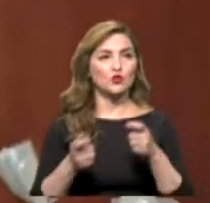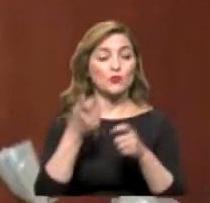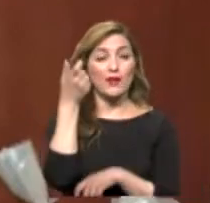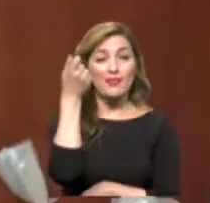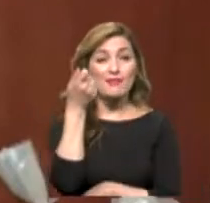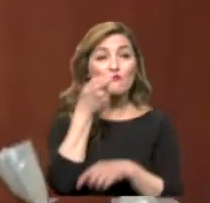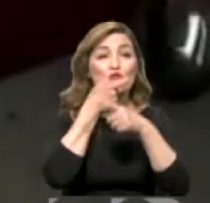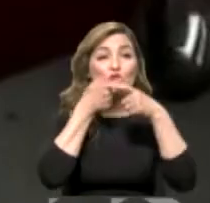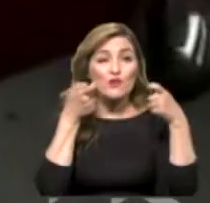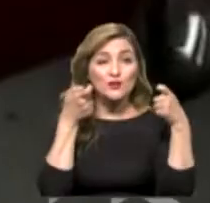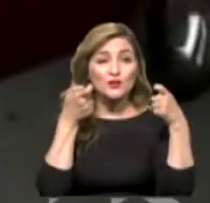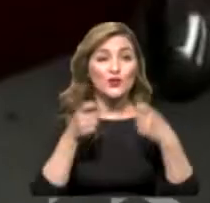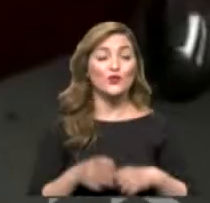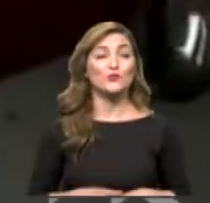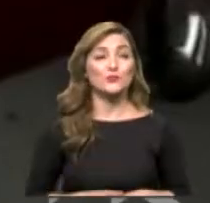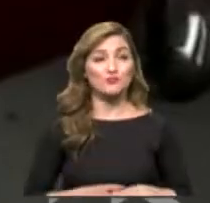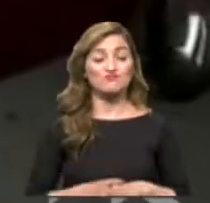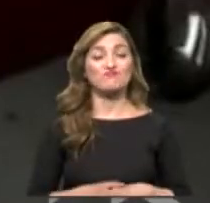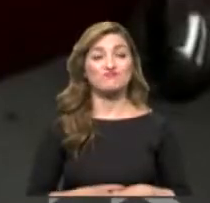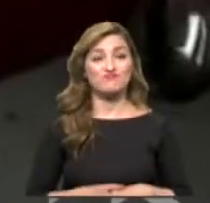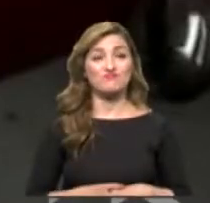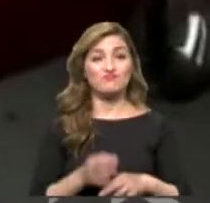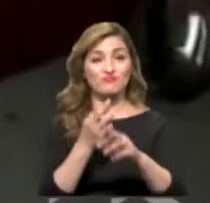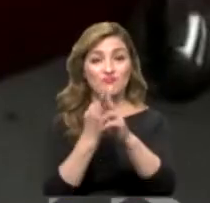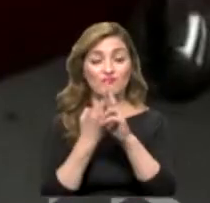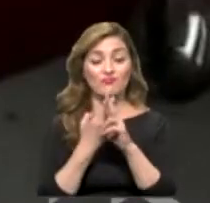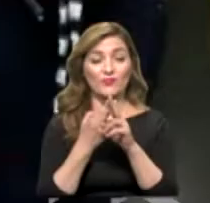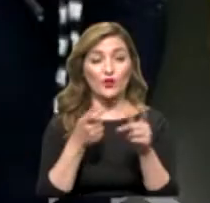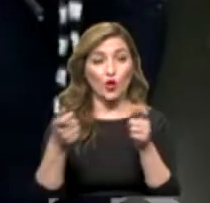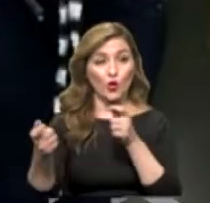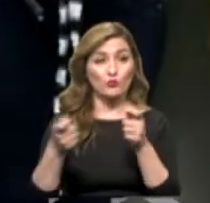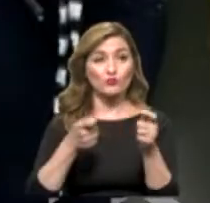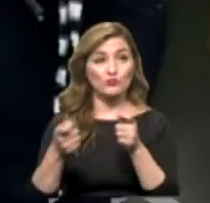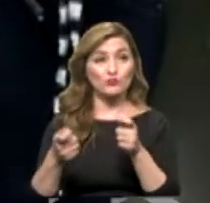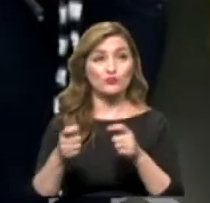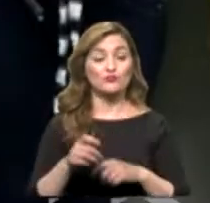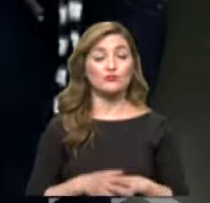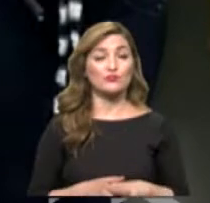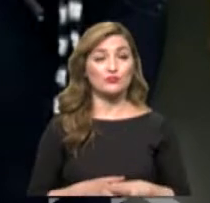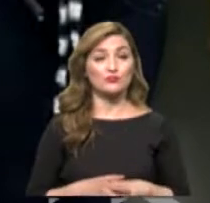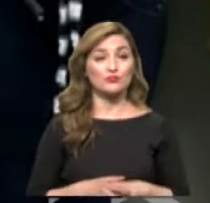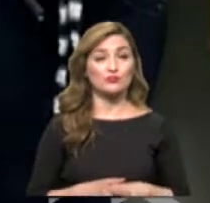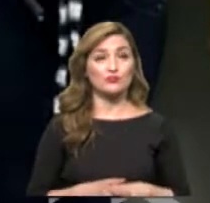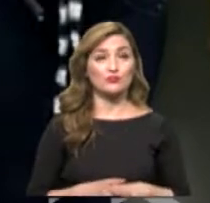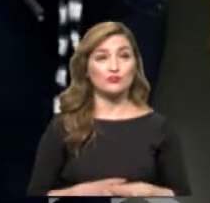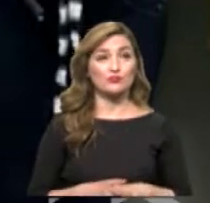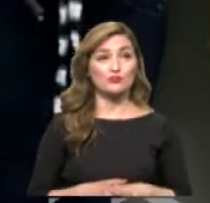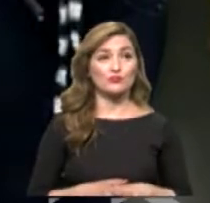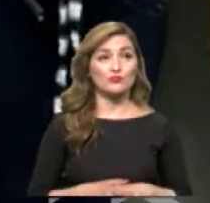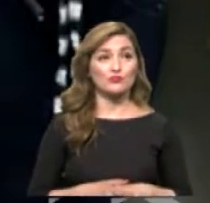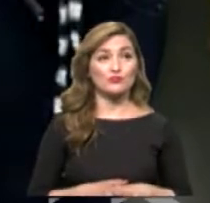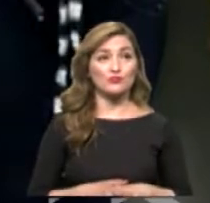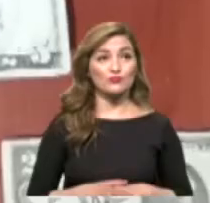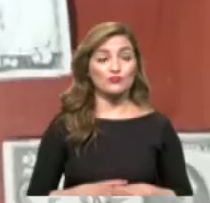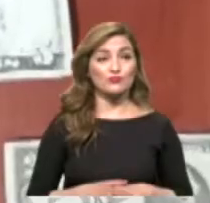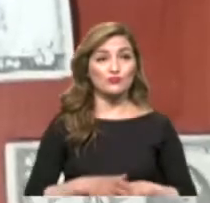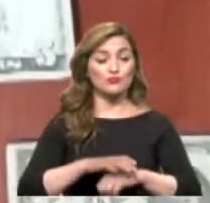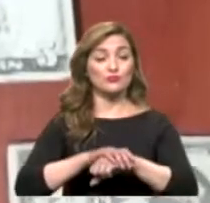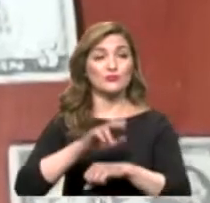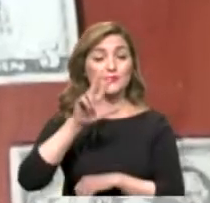dinero falsificado, que tiene que ver con los resultados de las operaciones Jaque Mate 3 y 5, en las que se